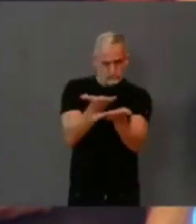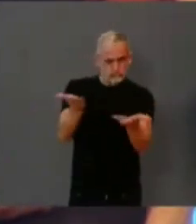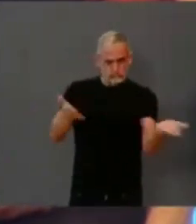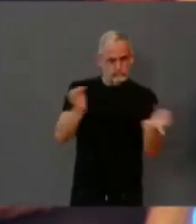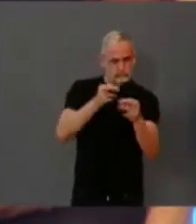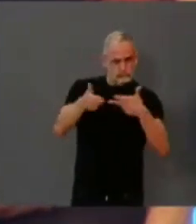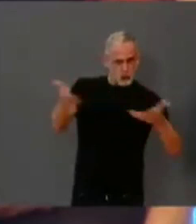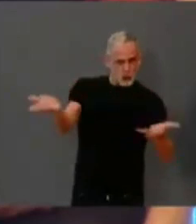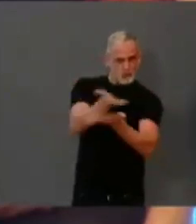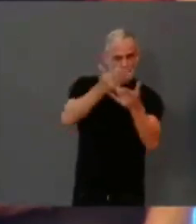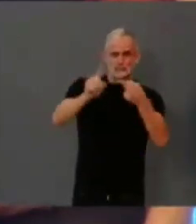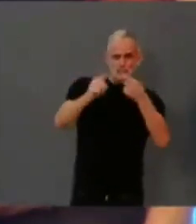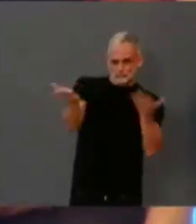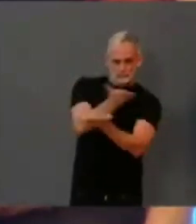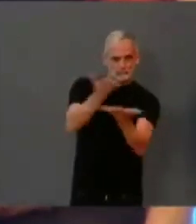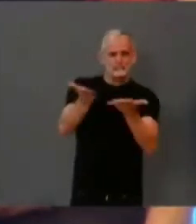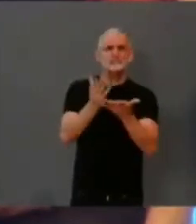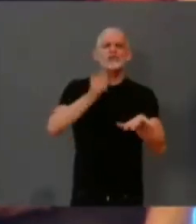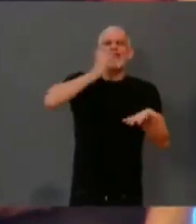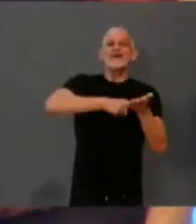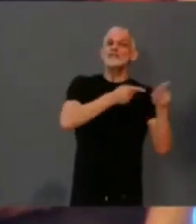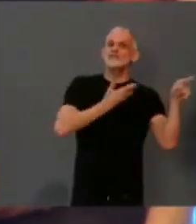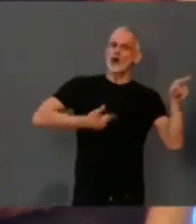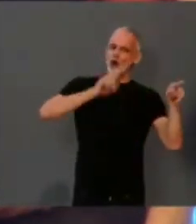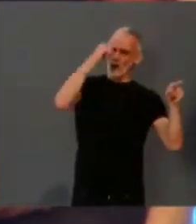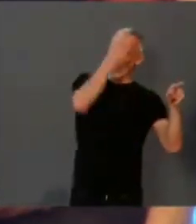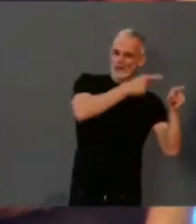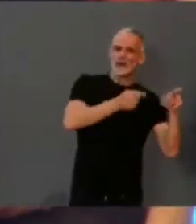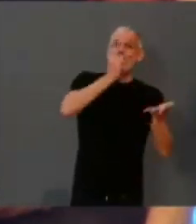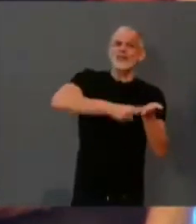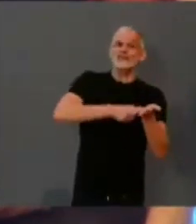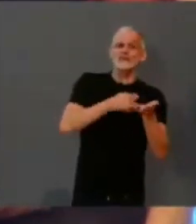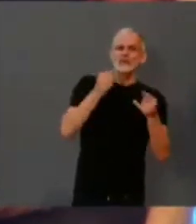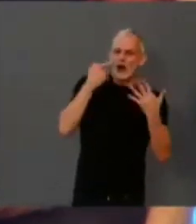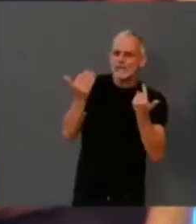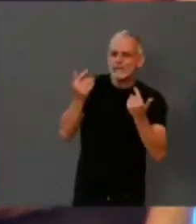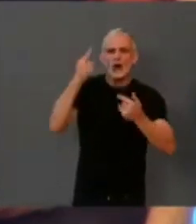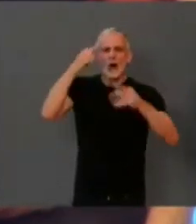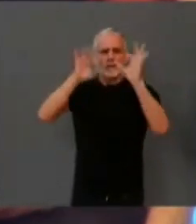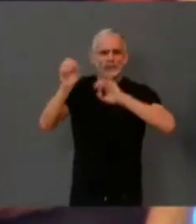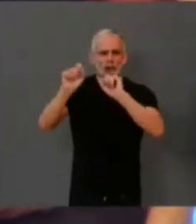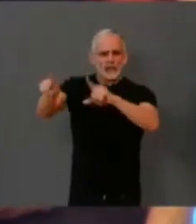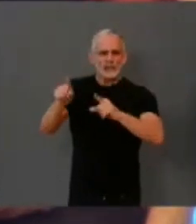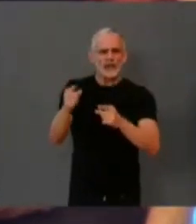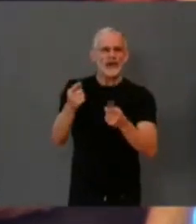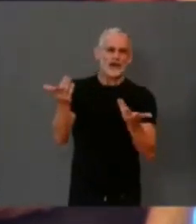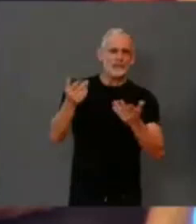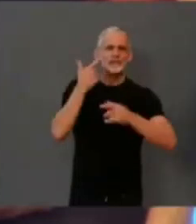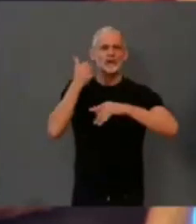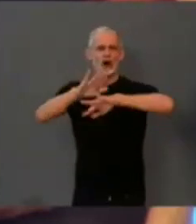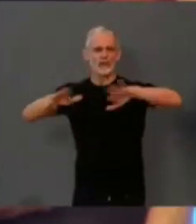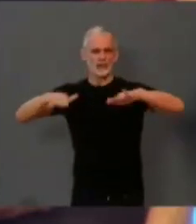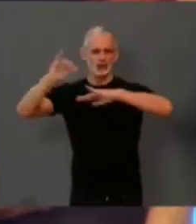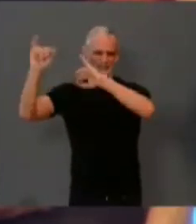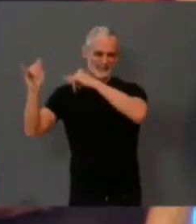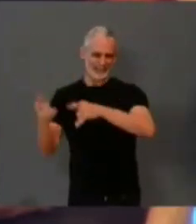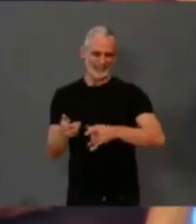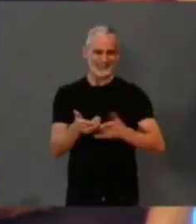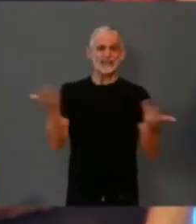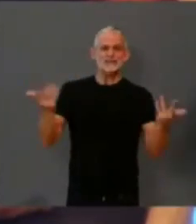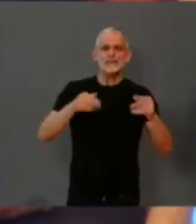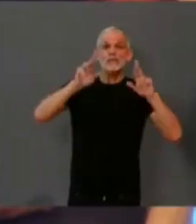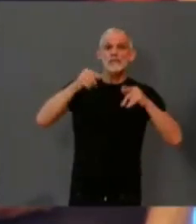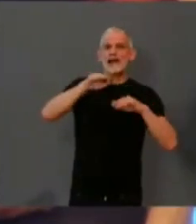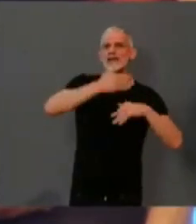actores de la sociedad tomadores de decisiones para dar lugar a la voz de las y los adolescentes en la agenda de